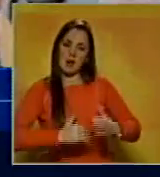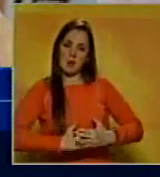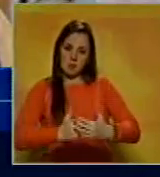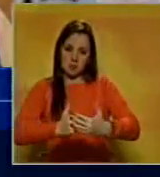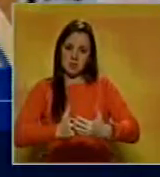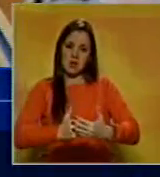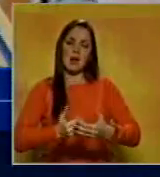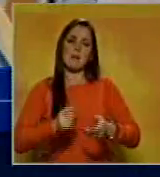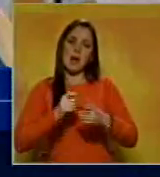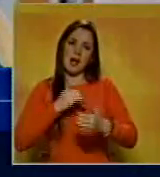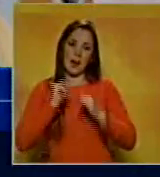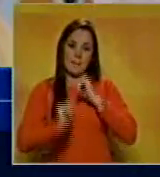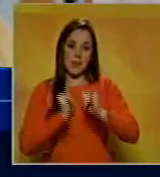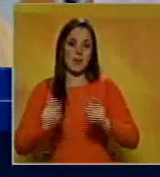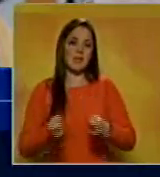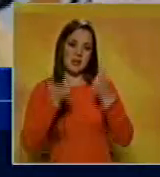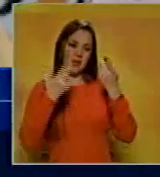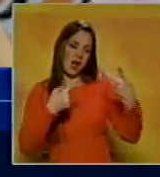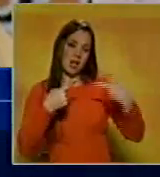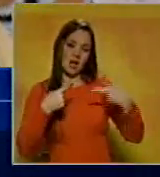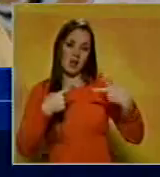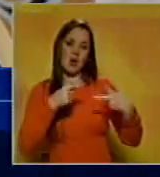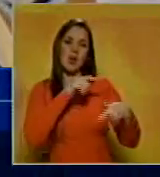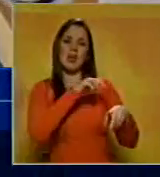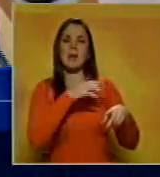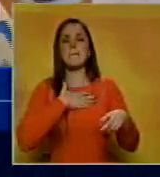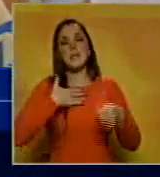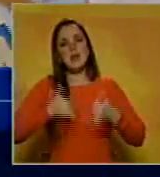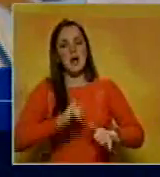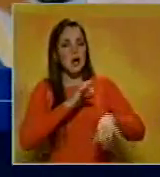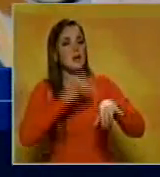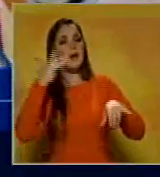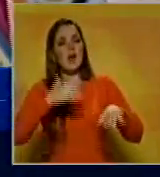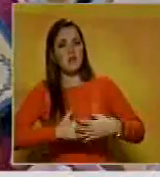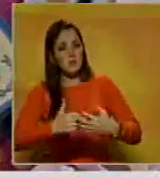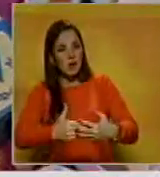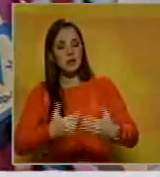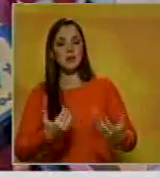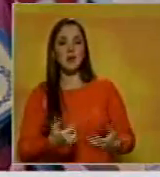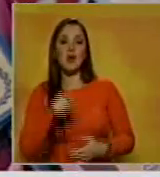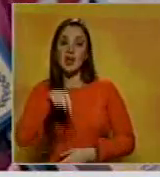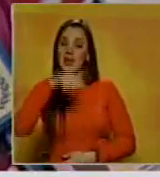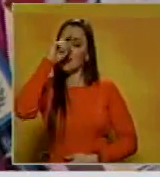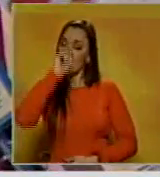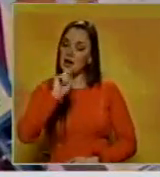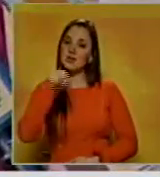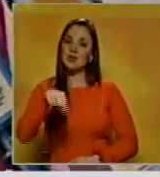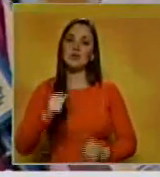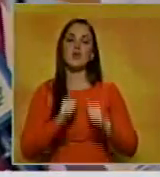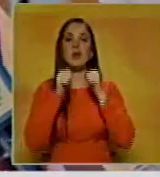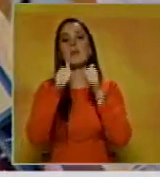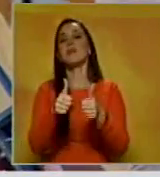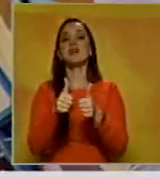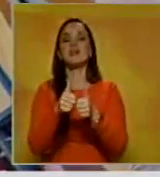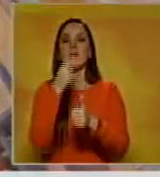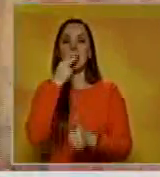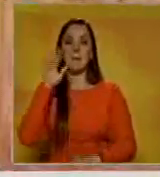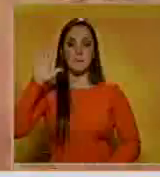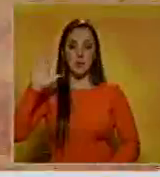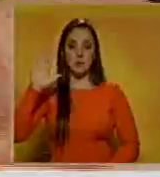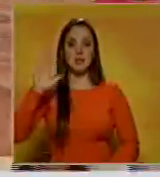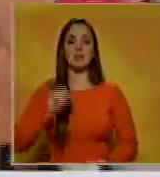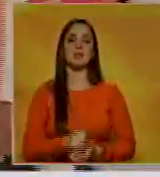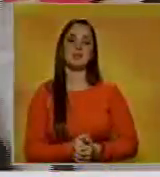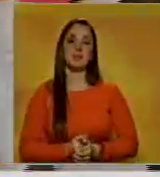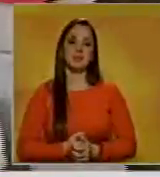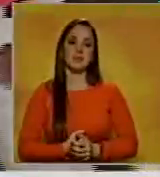la bebé se salvara y ella también, que se me vio muy grave. Y desde este año yo empecé a cumplir mi promesa. Ya